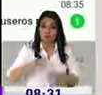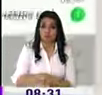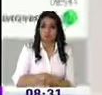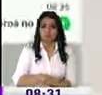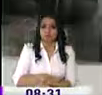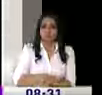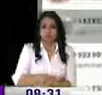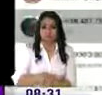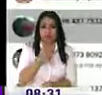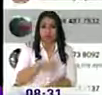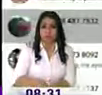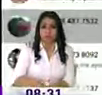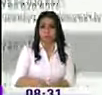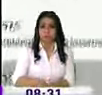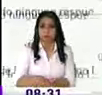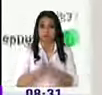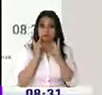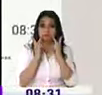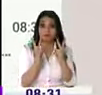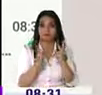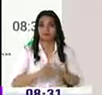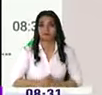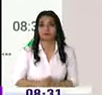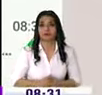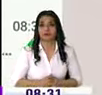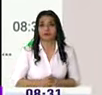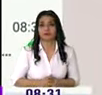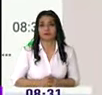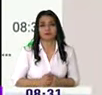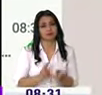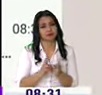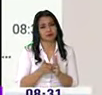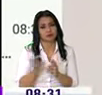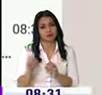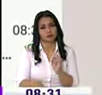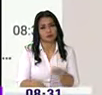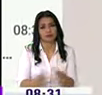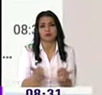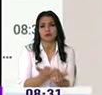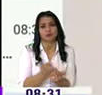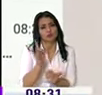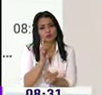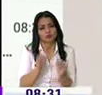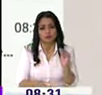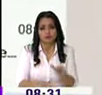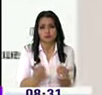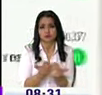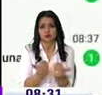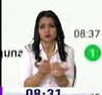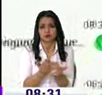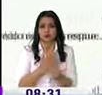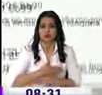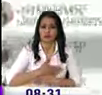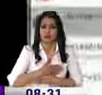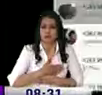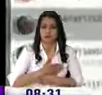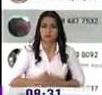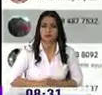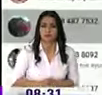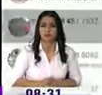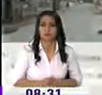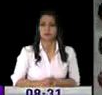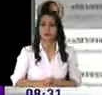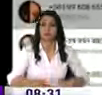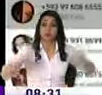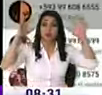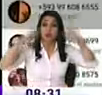se taponan. Miren esto, qué horror. Vecinos, no bote basura en los sumideros, no boten las alcantarillas. Llueve de